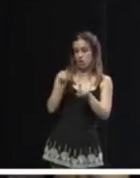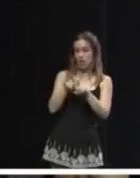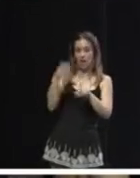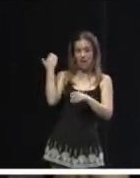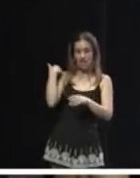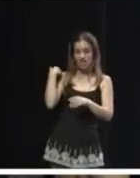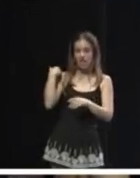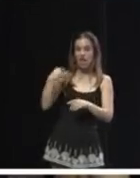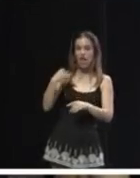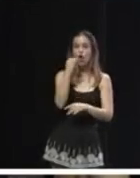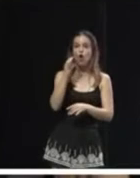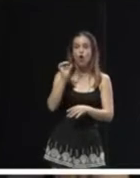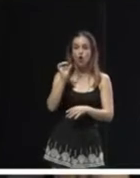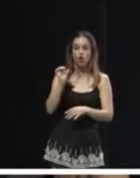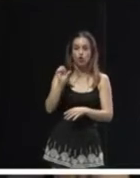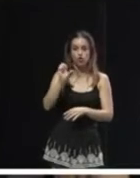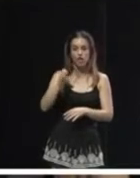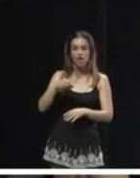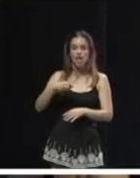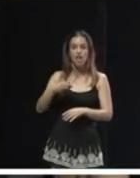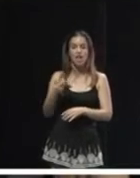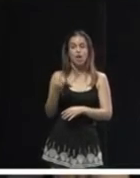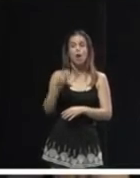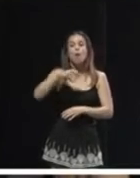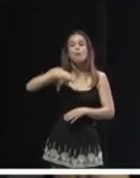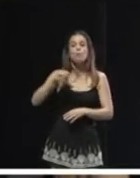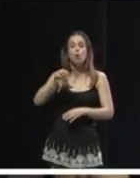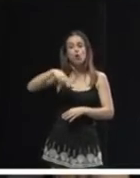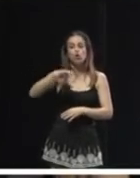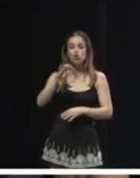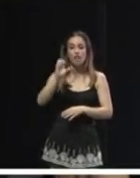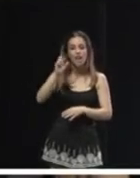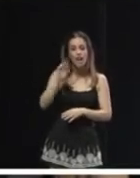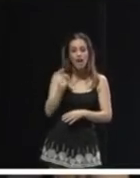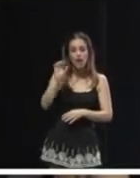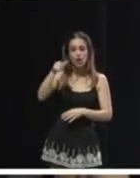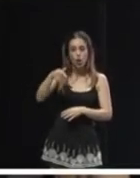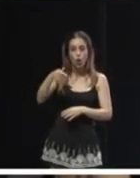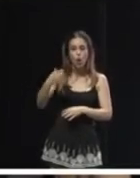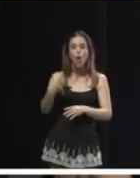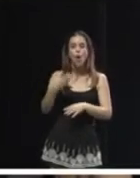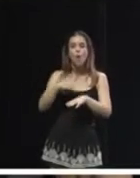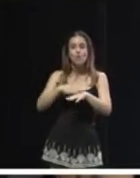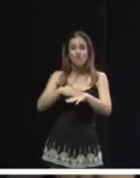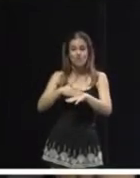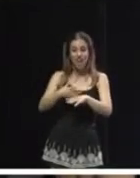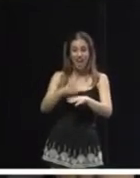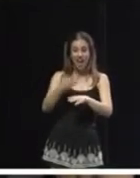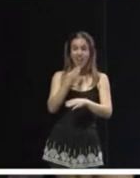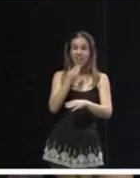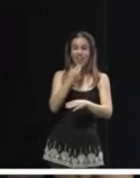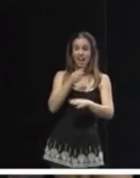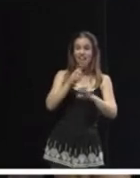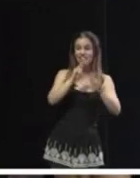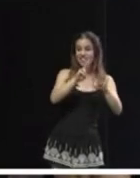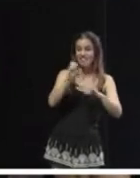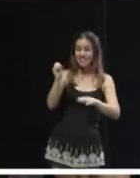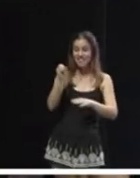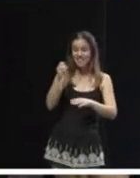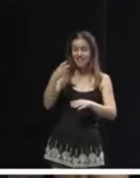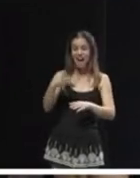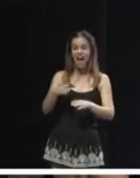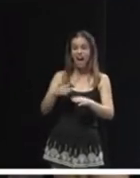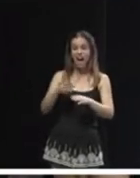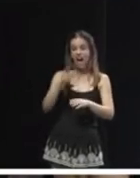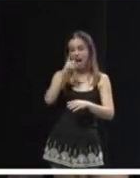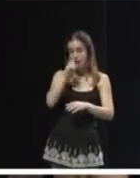propuesta de los empresarios para plantear aumentar la edad de jubilación a los 70 años. Y